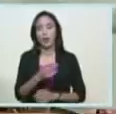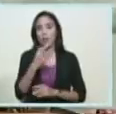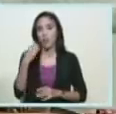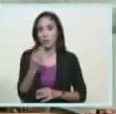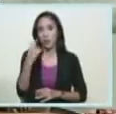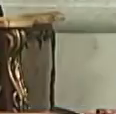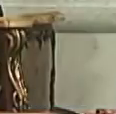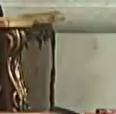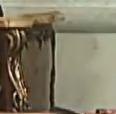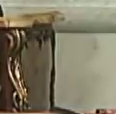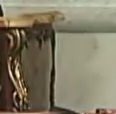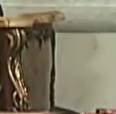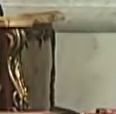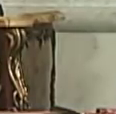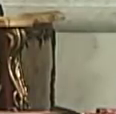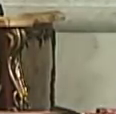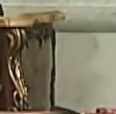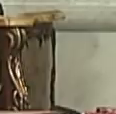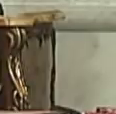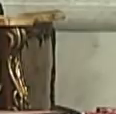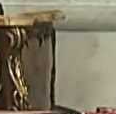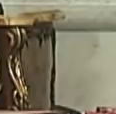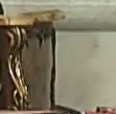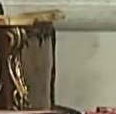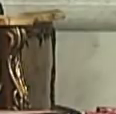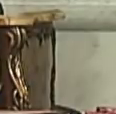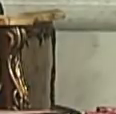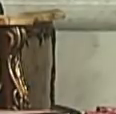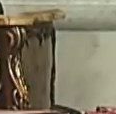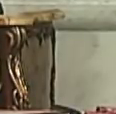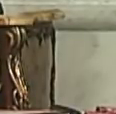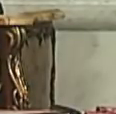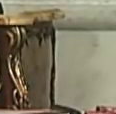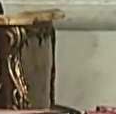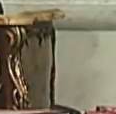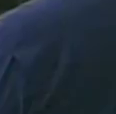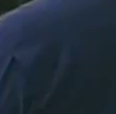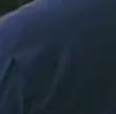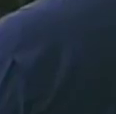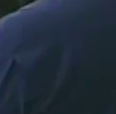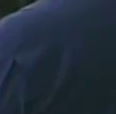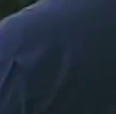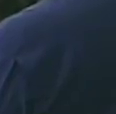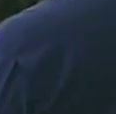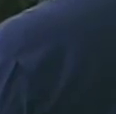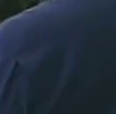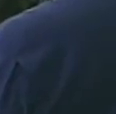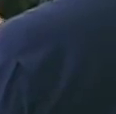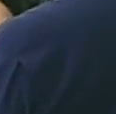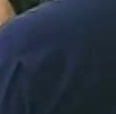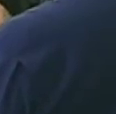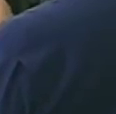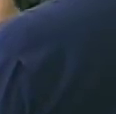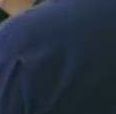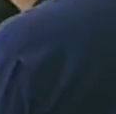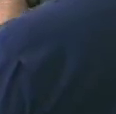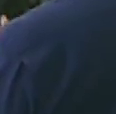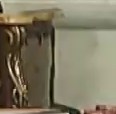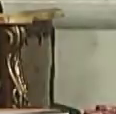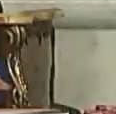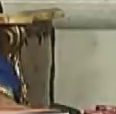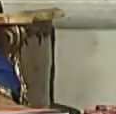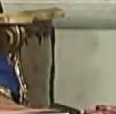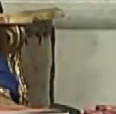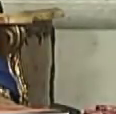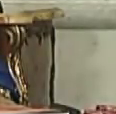verdad nacionalista y patriota de verdad y muy productiva muy productiva y ahora vamos viendo en el